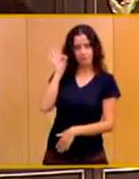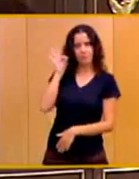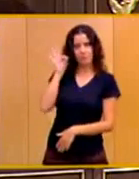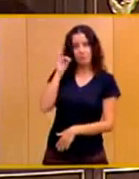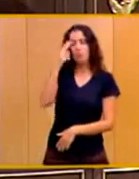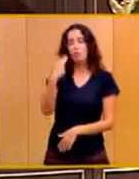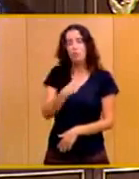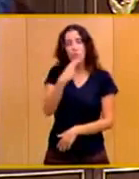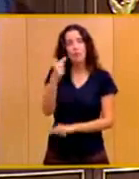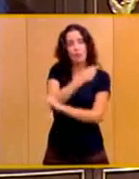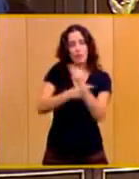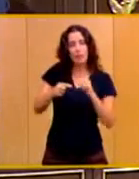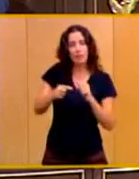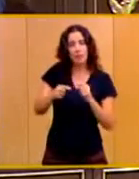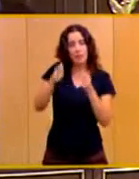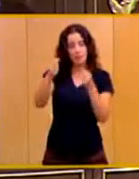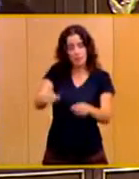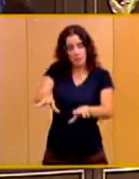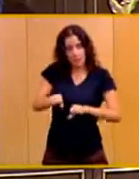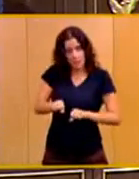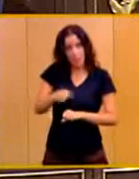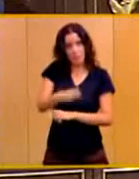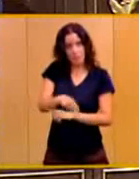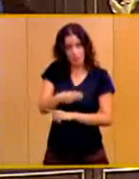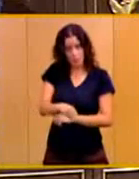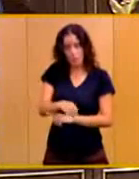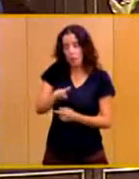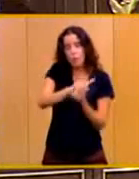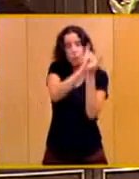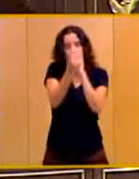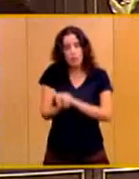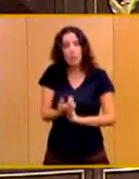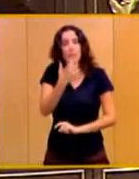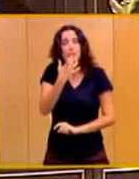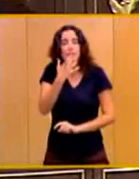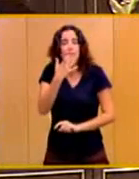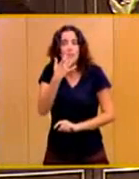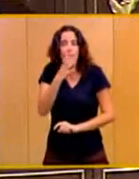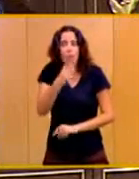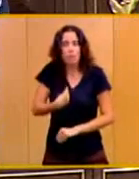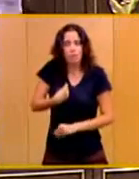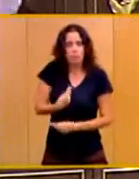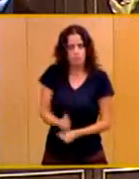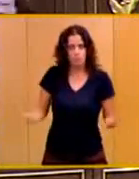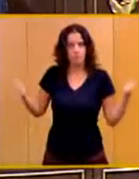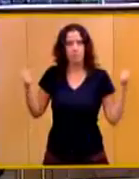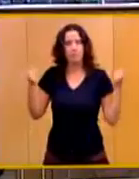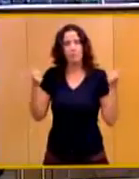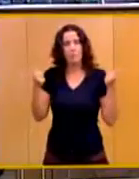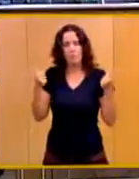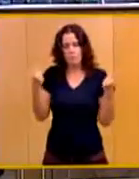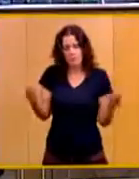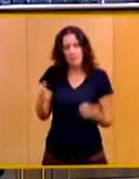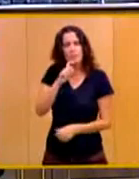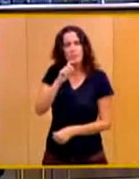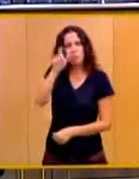de investidura, lo contrario de lo que haría si se le pasara el susto. ¿Cómo se entiende que sea usted